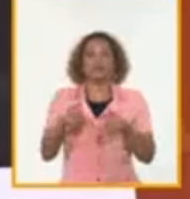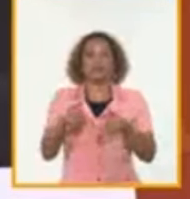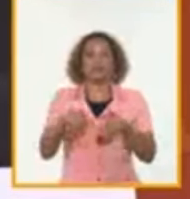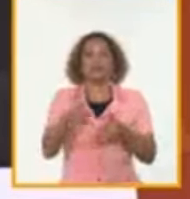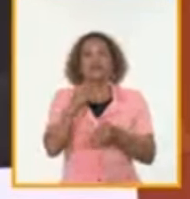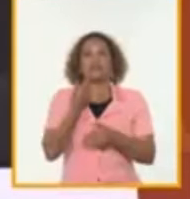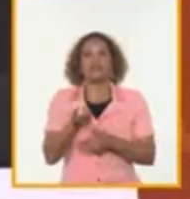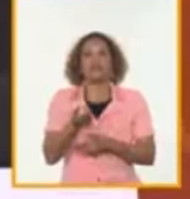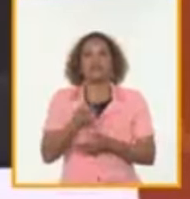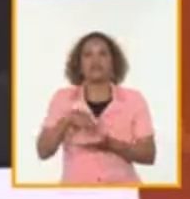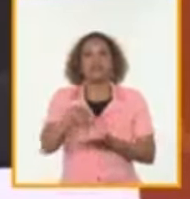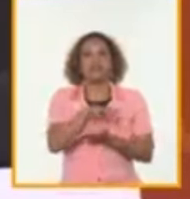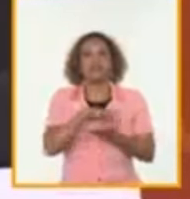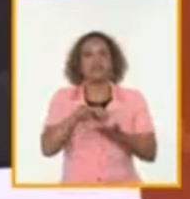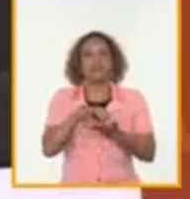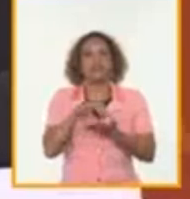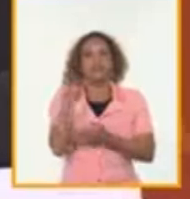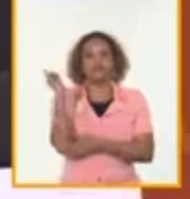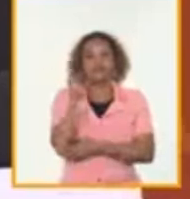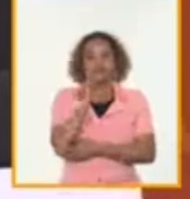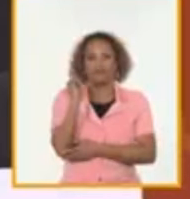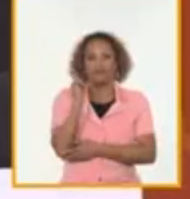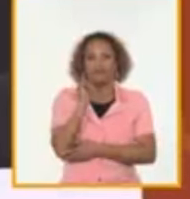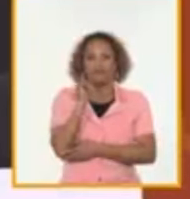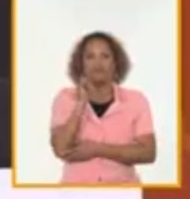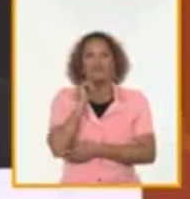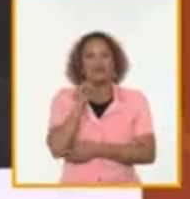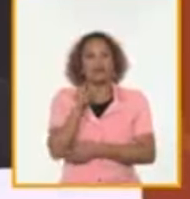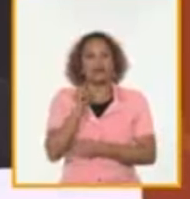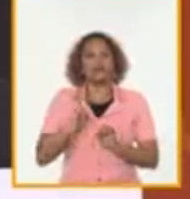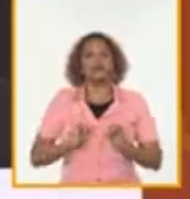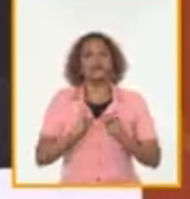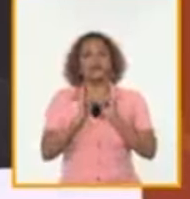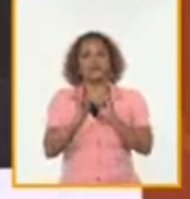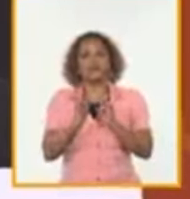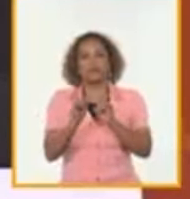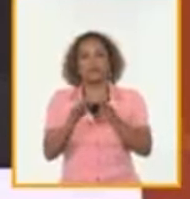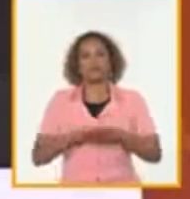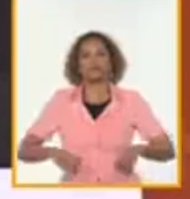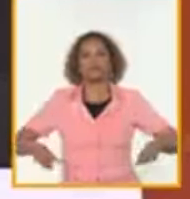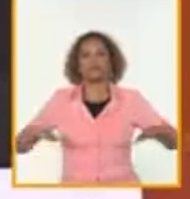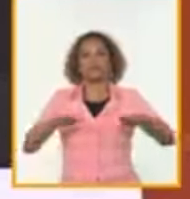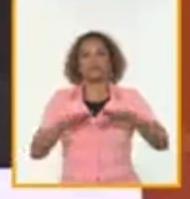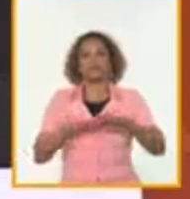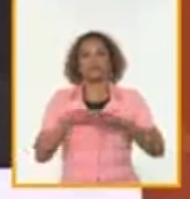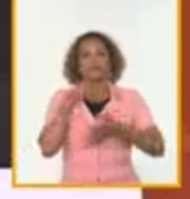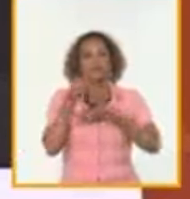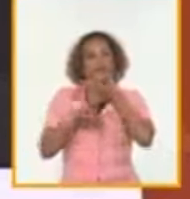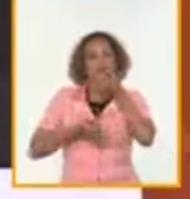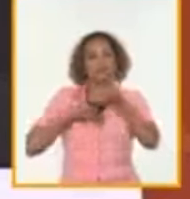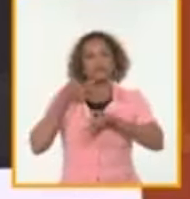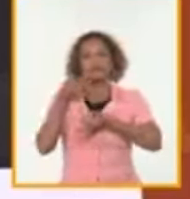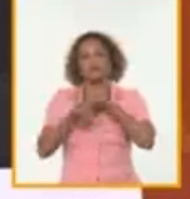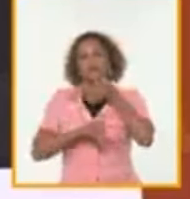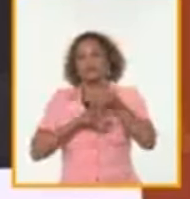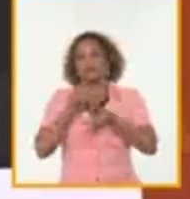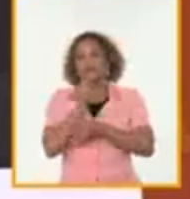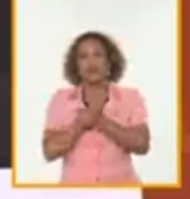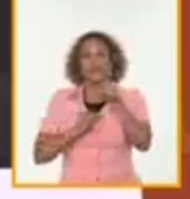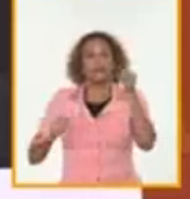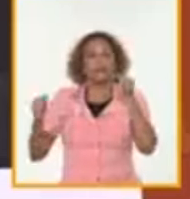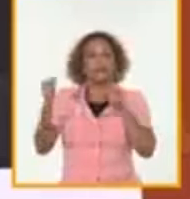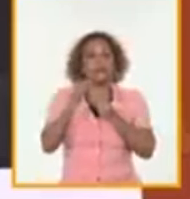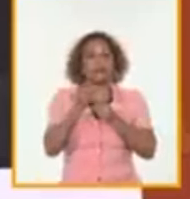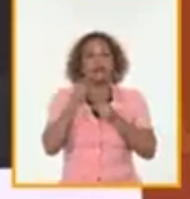desde desde su telecentro telecubanacan para transmitir una mesa redonda hablando de las principales